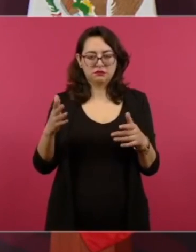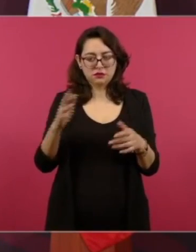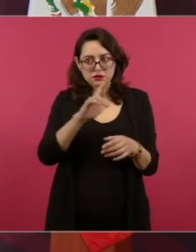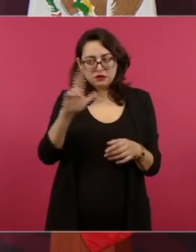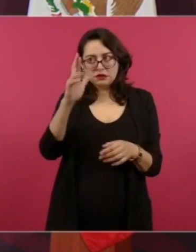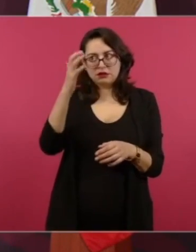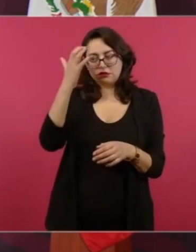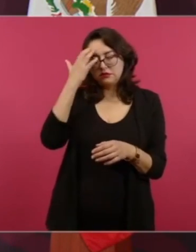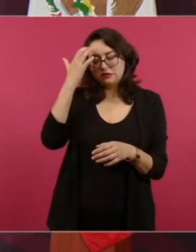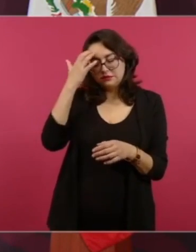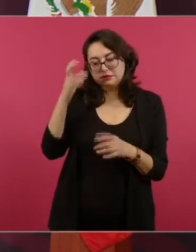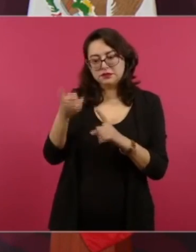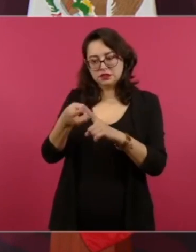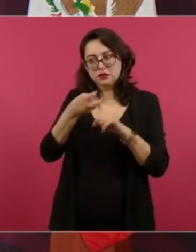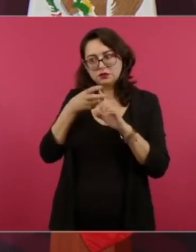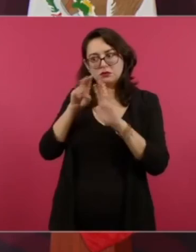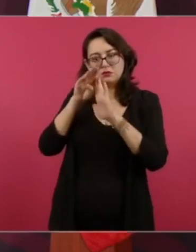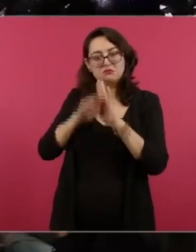no.